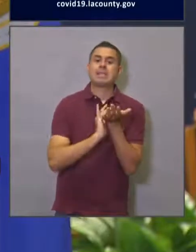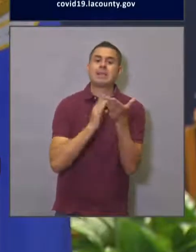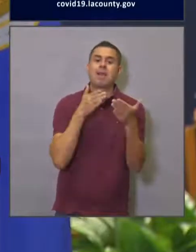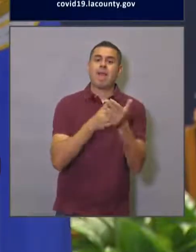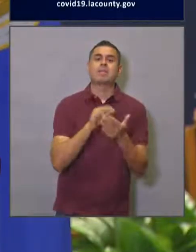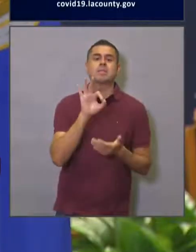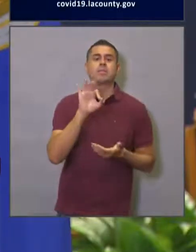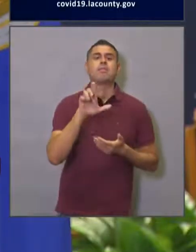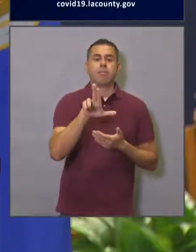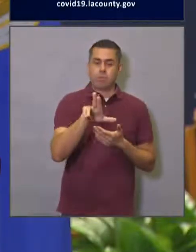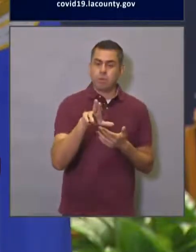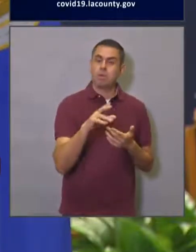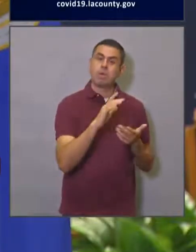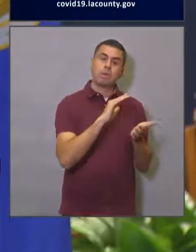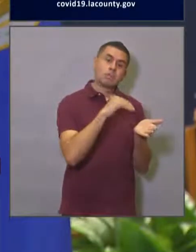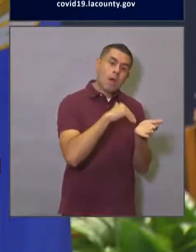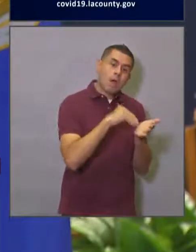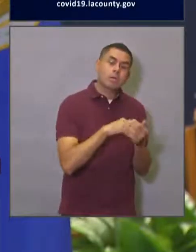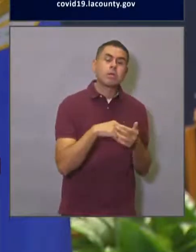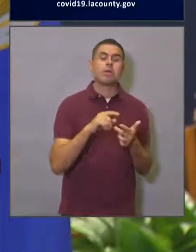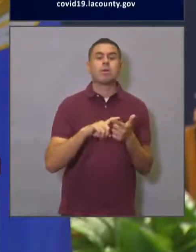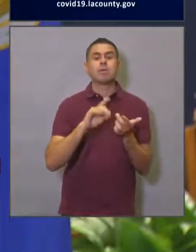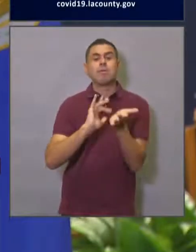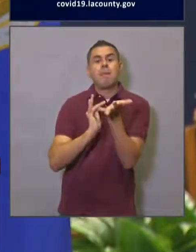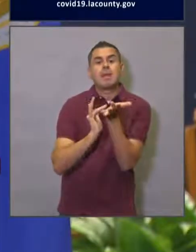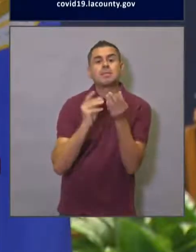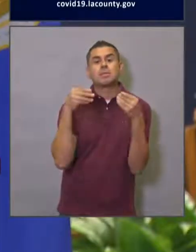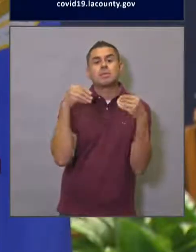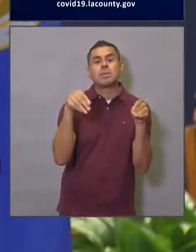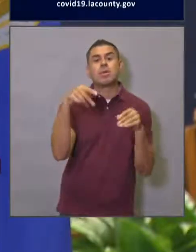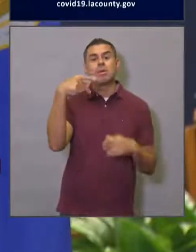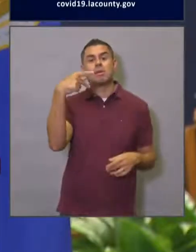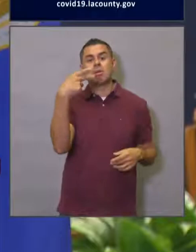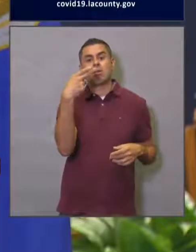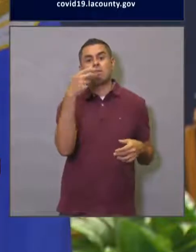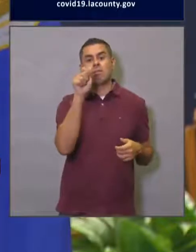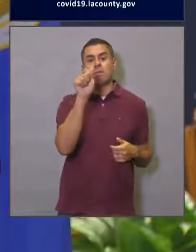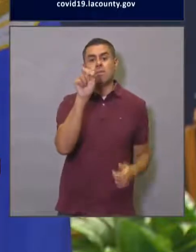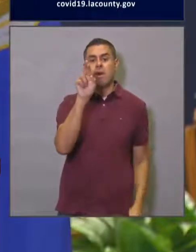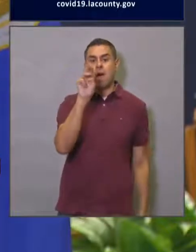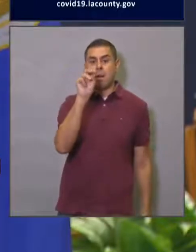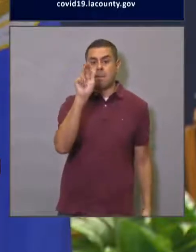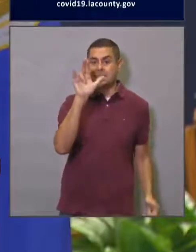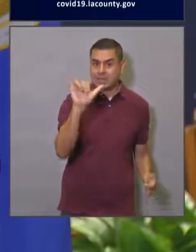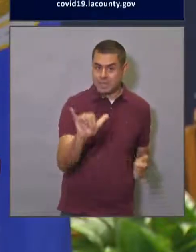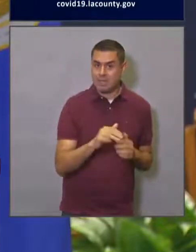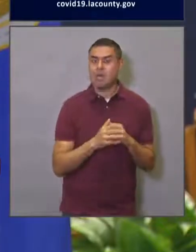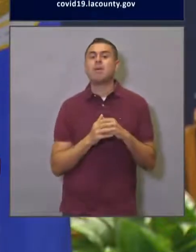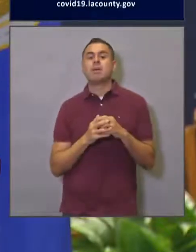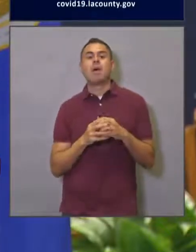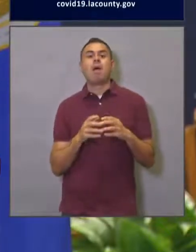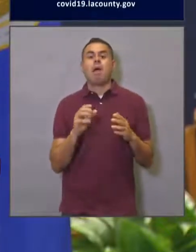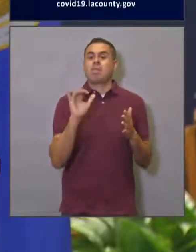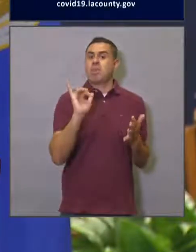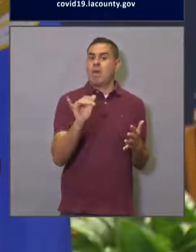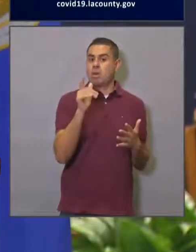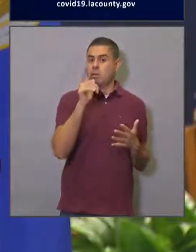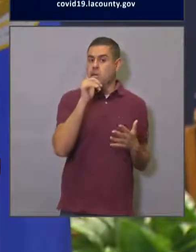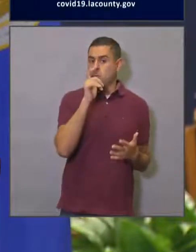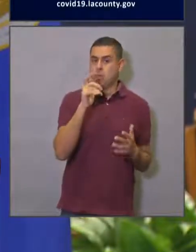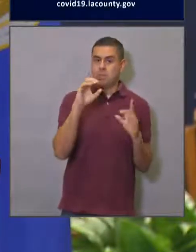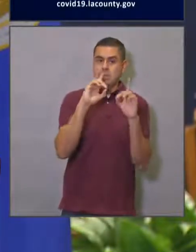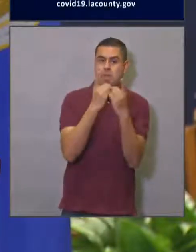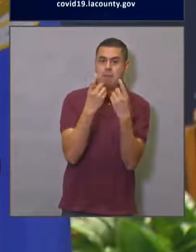en su farmacia local o en muchas clínicas de forma gratuita y está proporcionada por el Departamento de